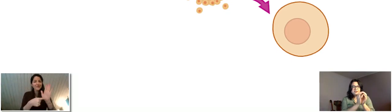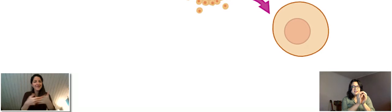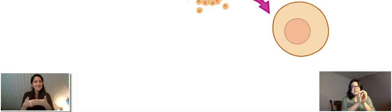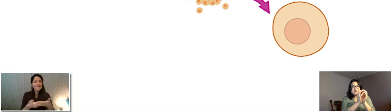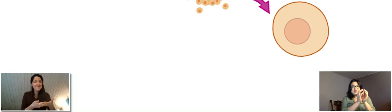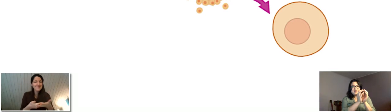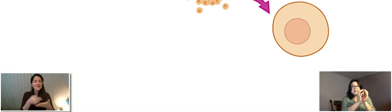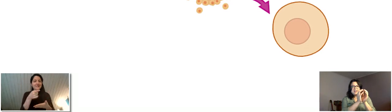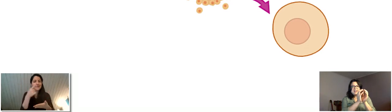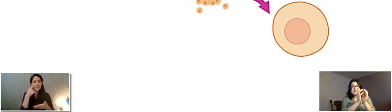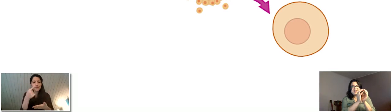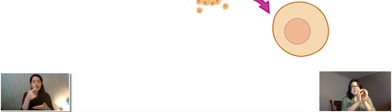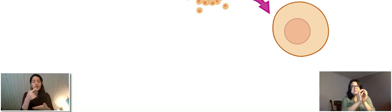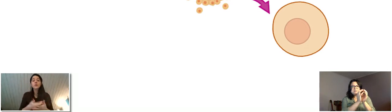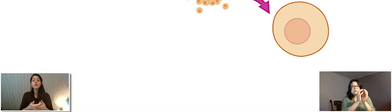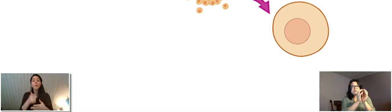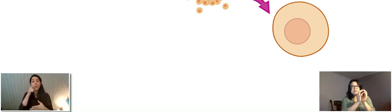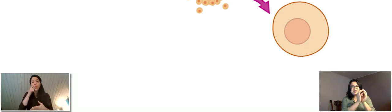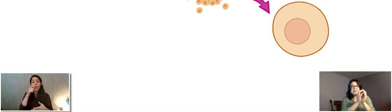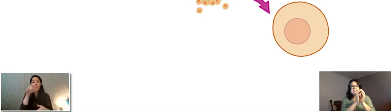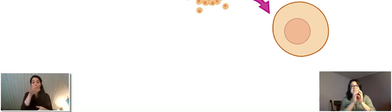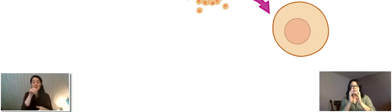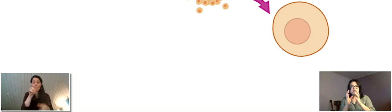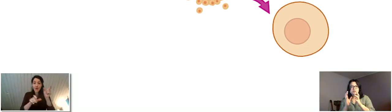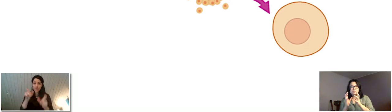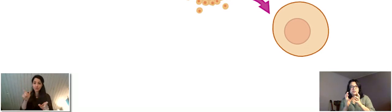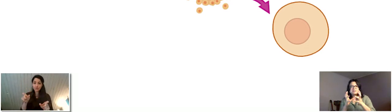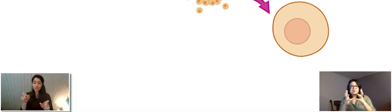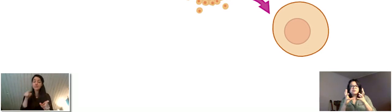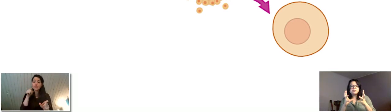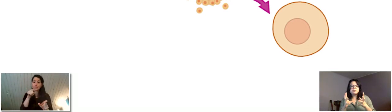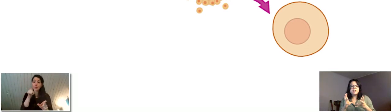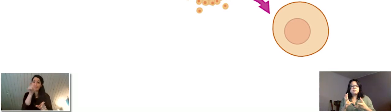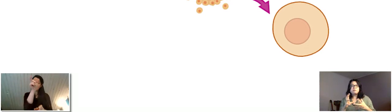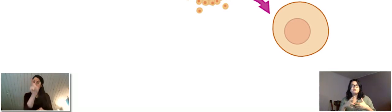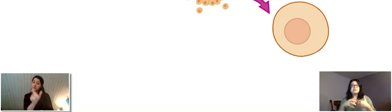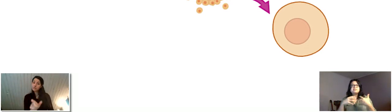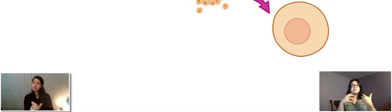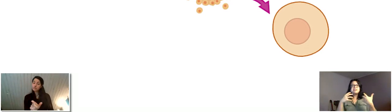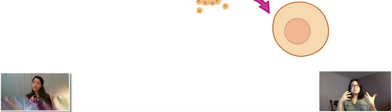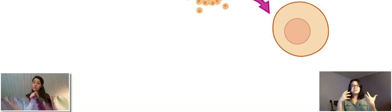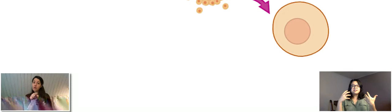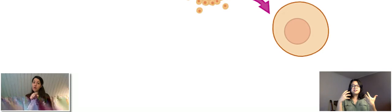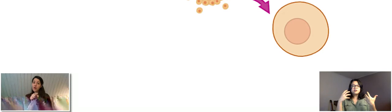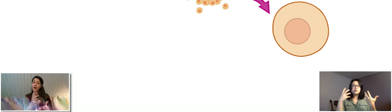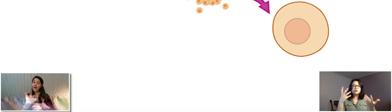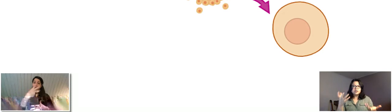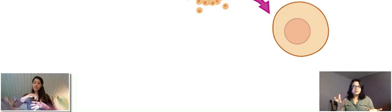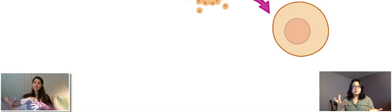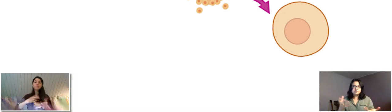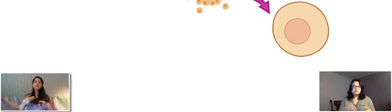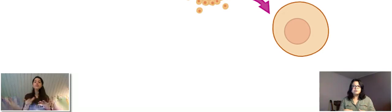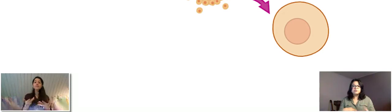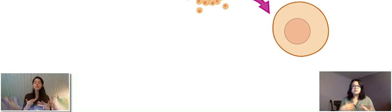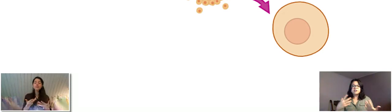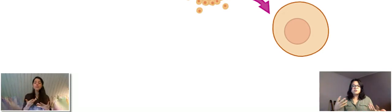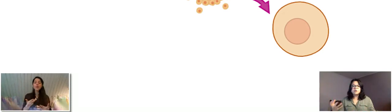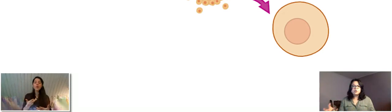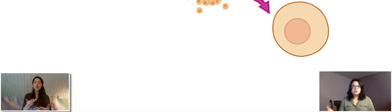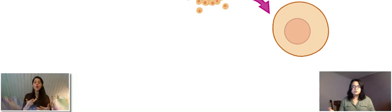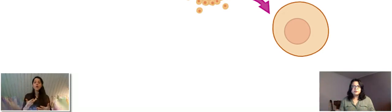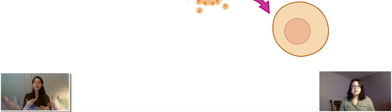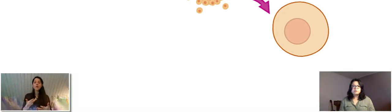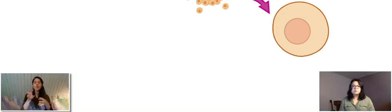humanos, esta persona dentro está conformada por una serie de órganos que funcionan